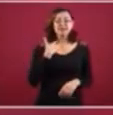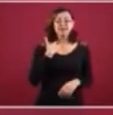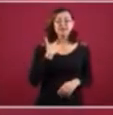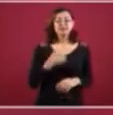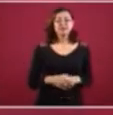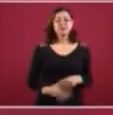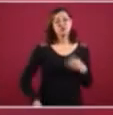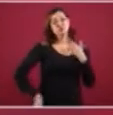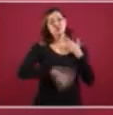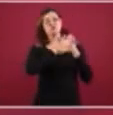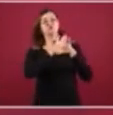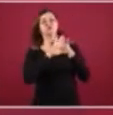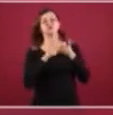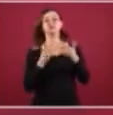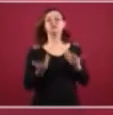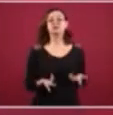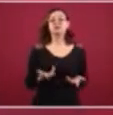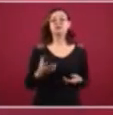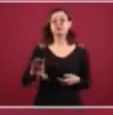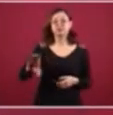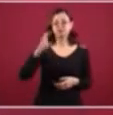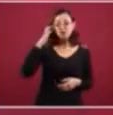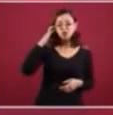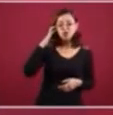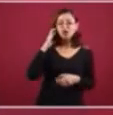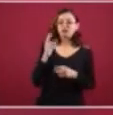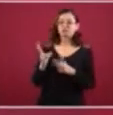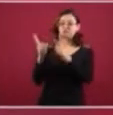nosotros, para estar interviniendo teléfonos